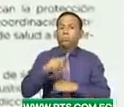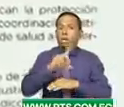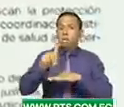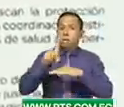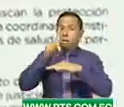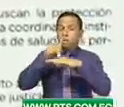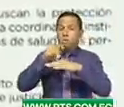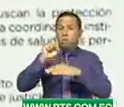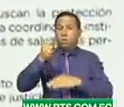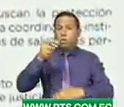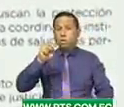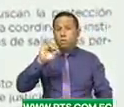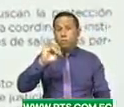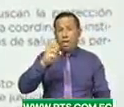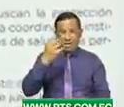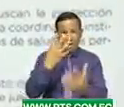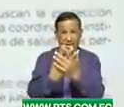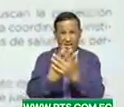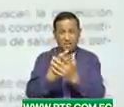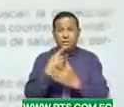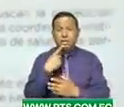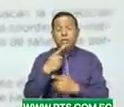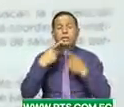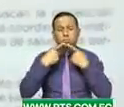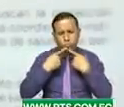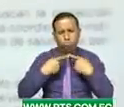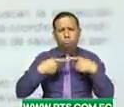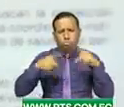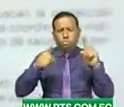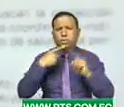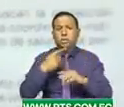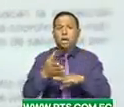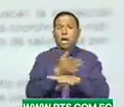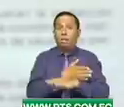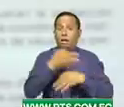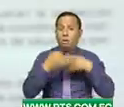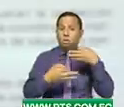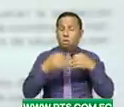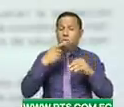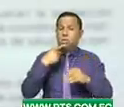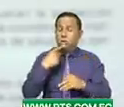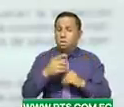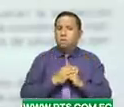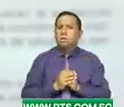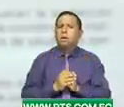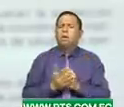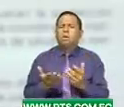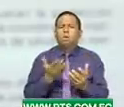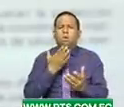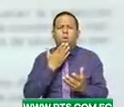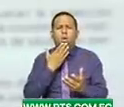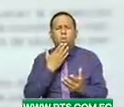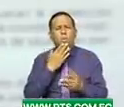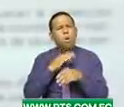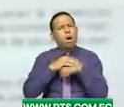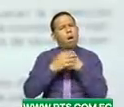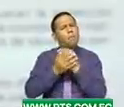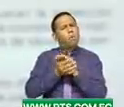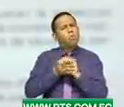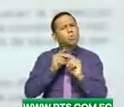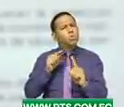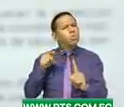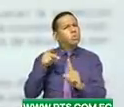pronunció en un comunicado antes de que se lleve a cabo la audiencia en un abuso de los principios básicos del derecho